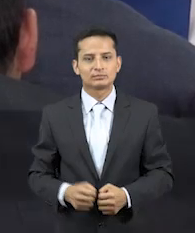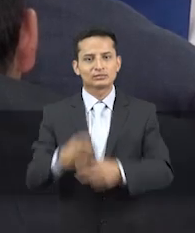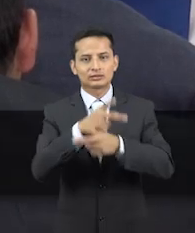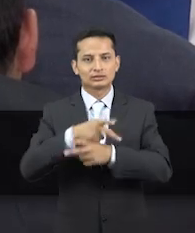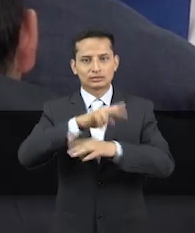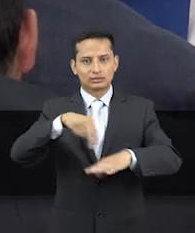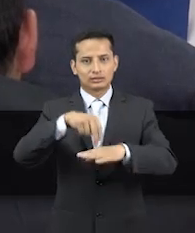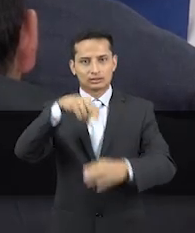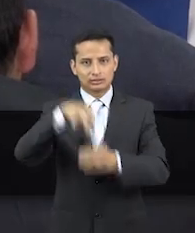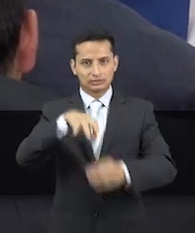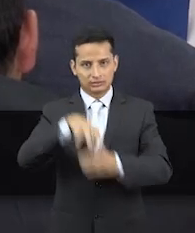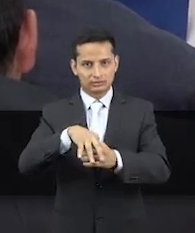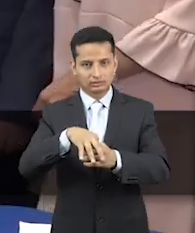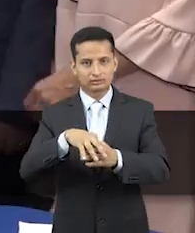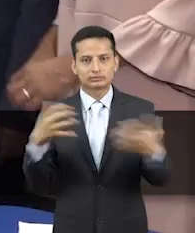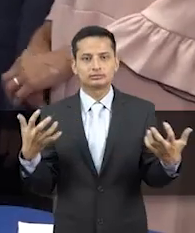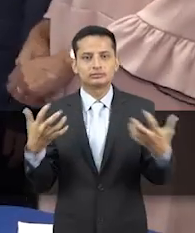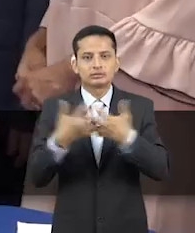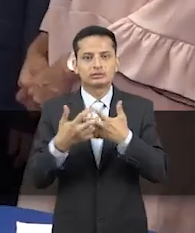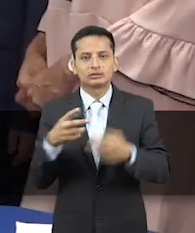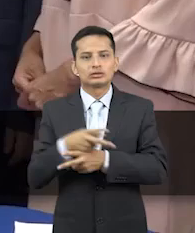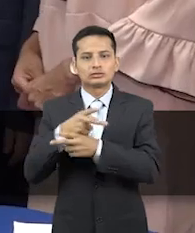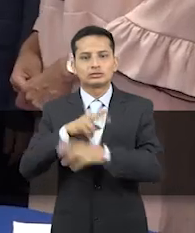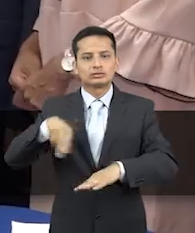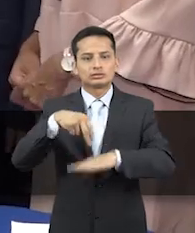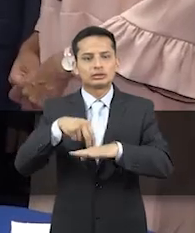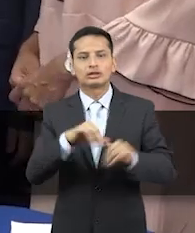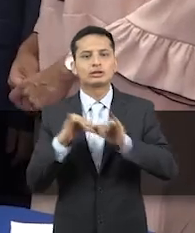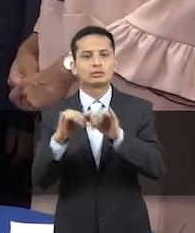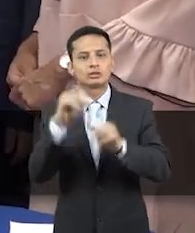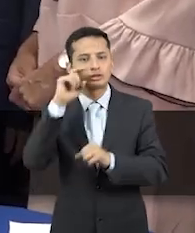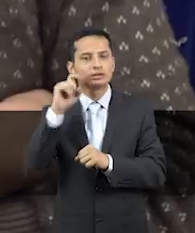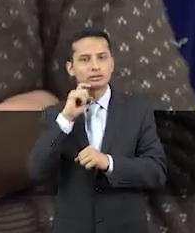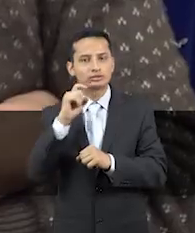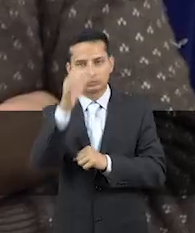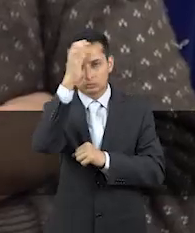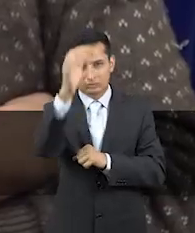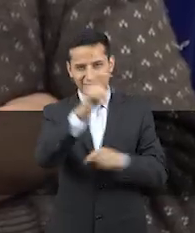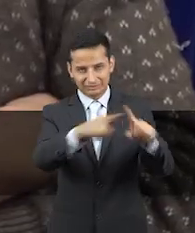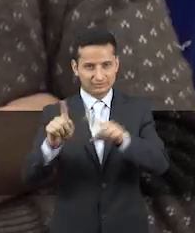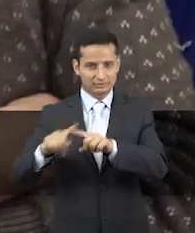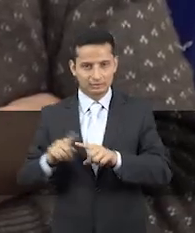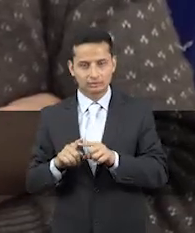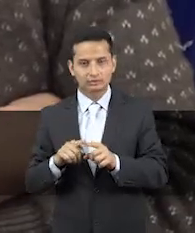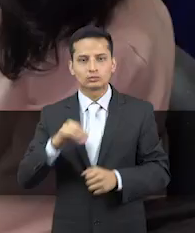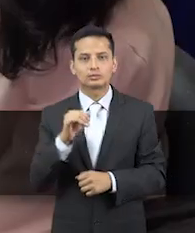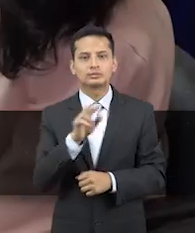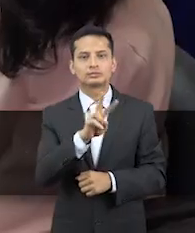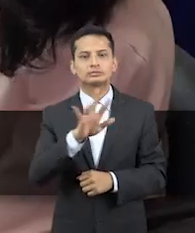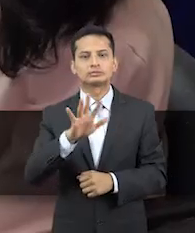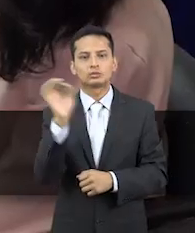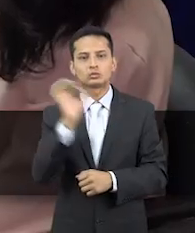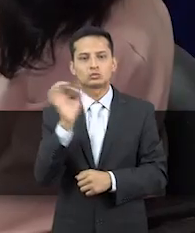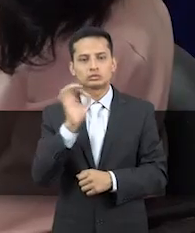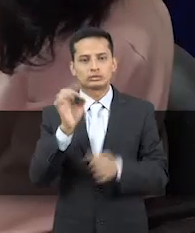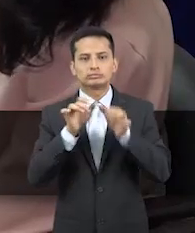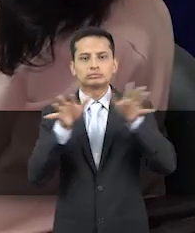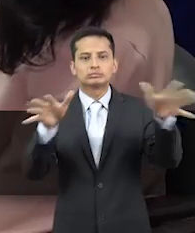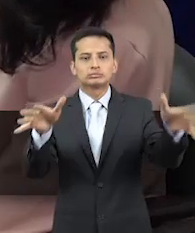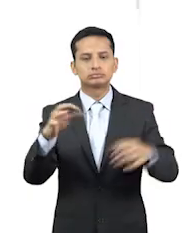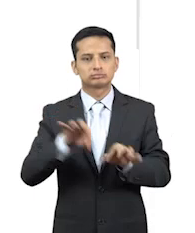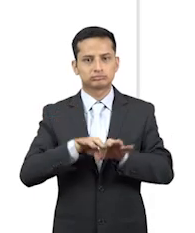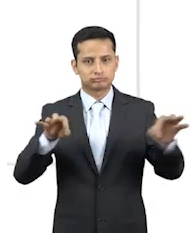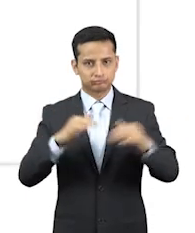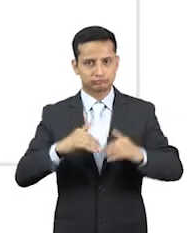El Consejo Nacional Electoral y el Consejo Nacional para la Igualdad de Pueblos y Nacionalidades realizaron este jueves 25 de octubre el conversatorio